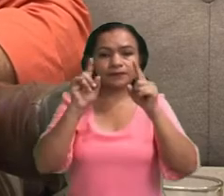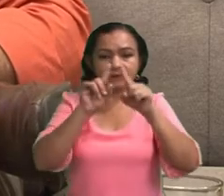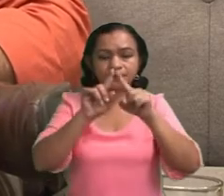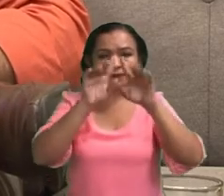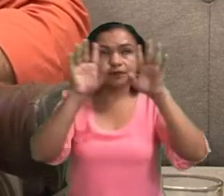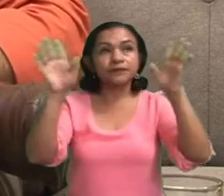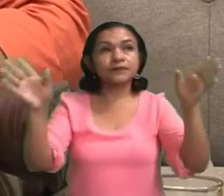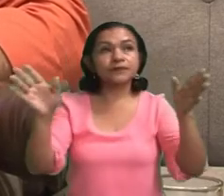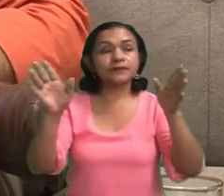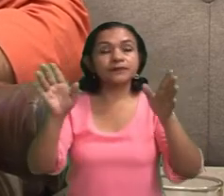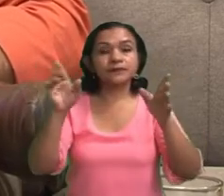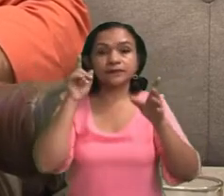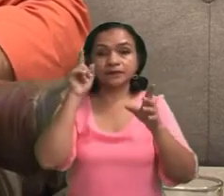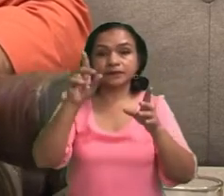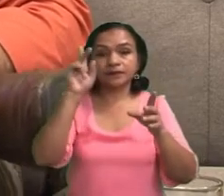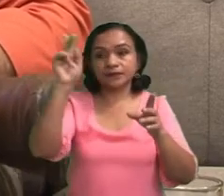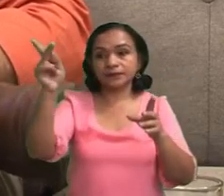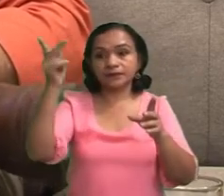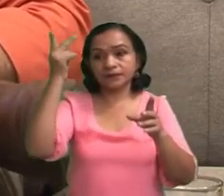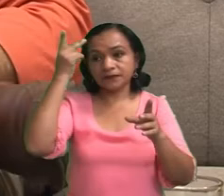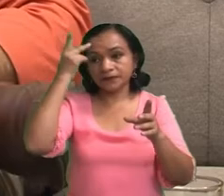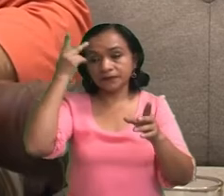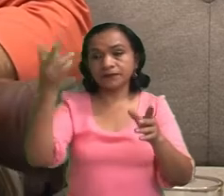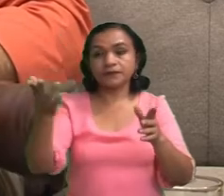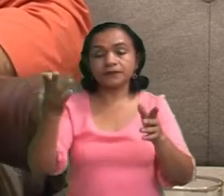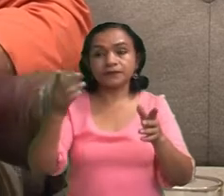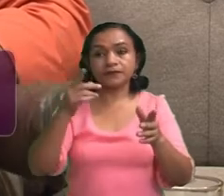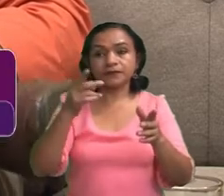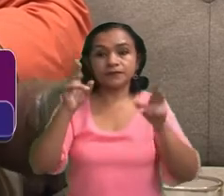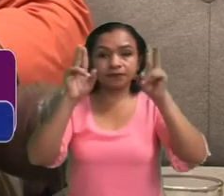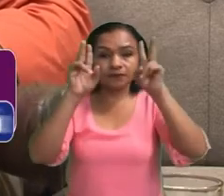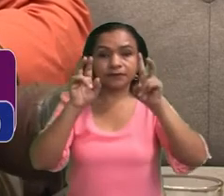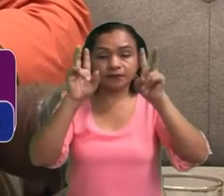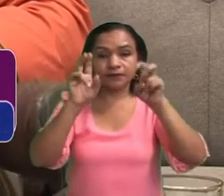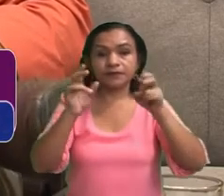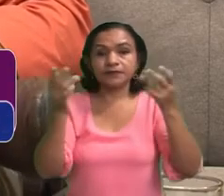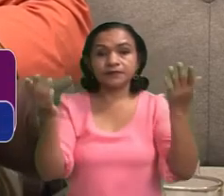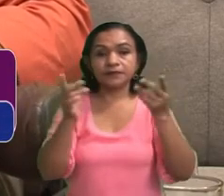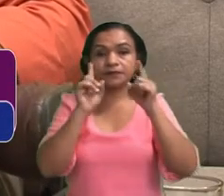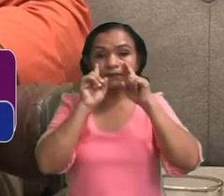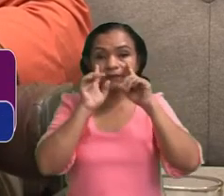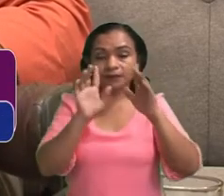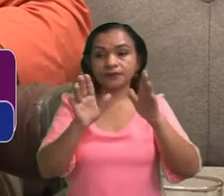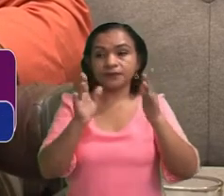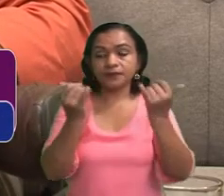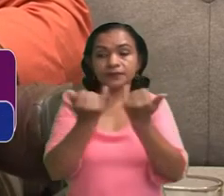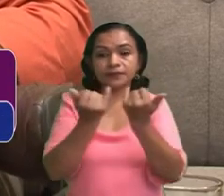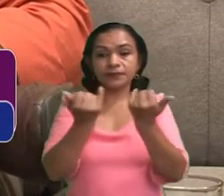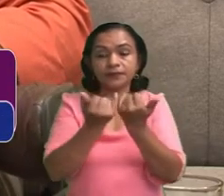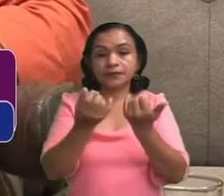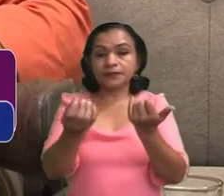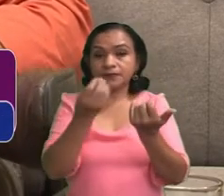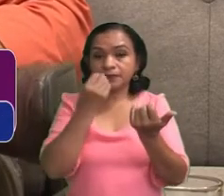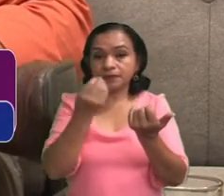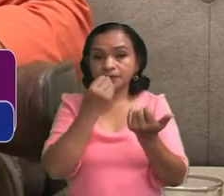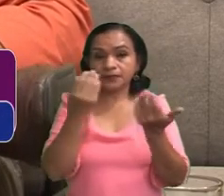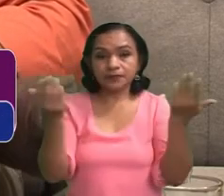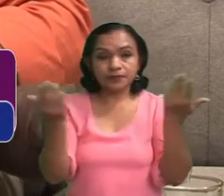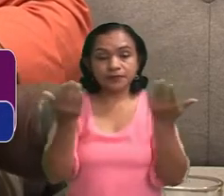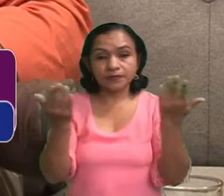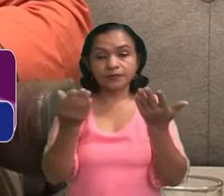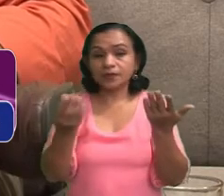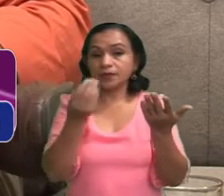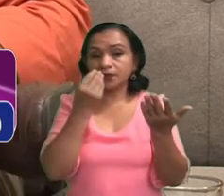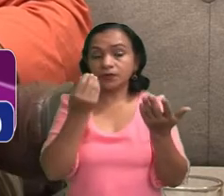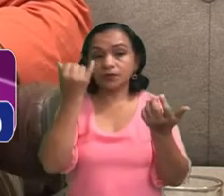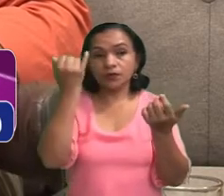la voluntad política de tener una ley sobre el tema de seguridad, soberanía alimentaria y